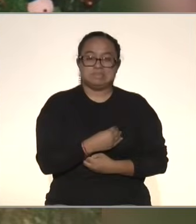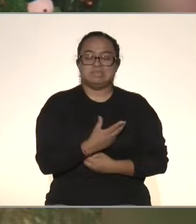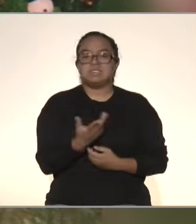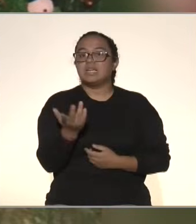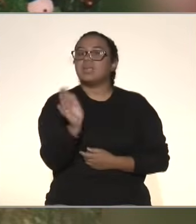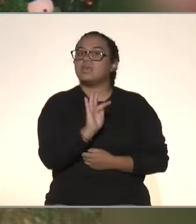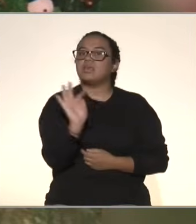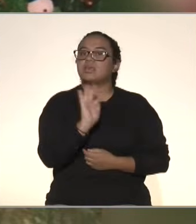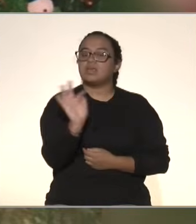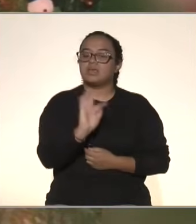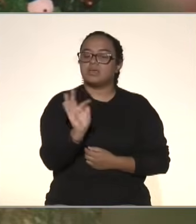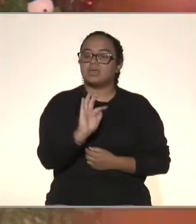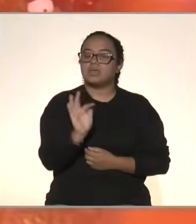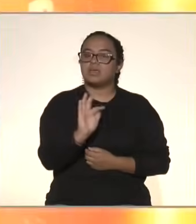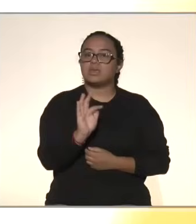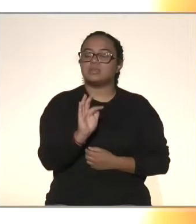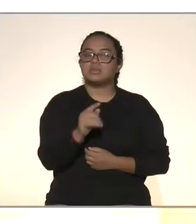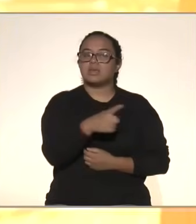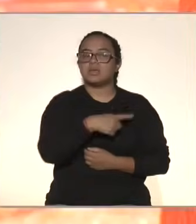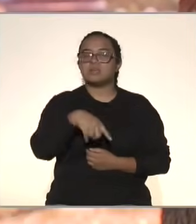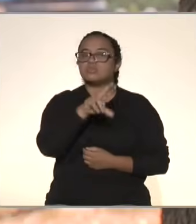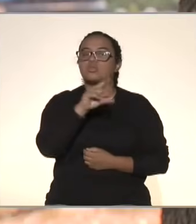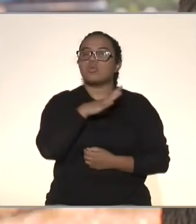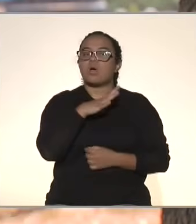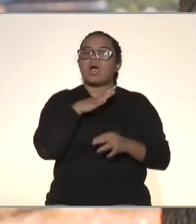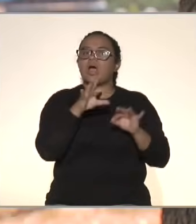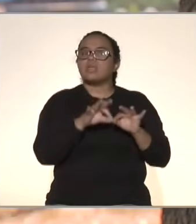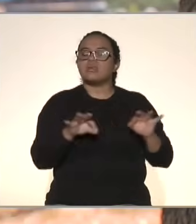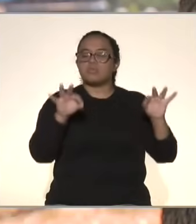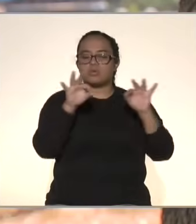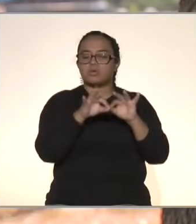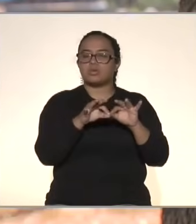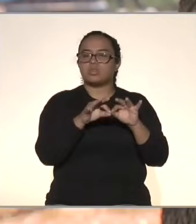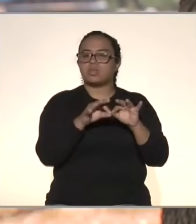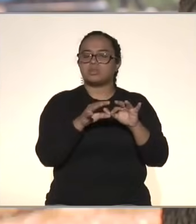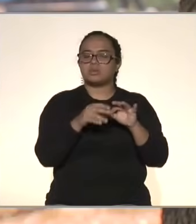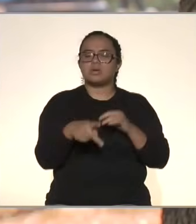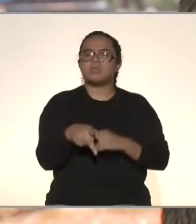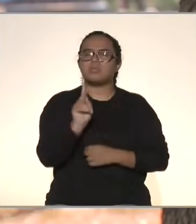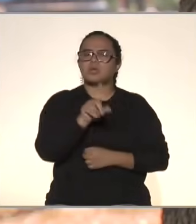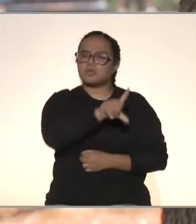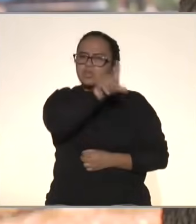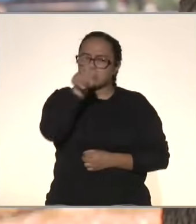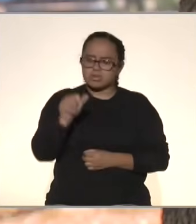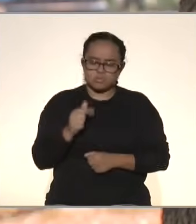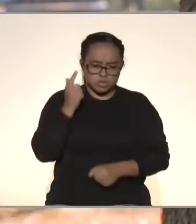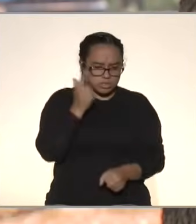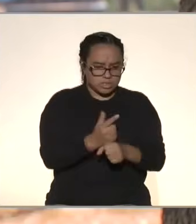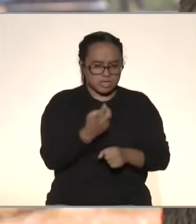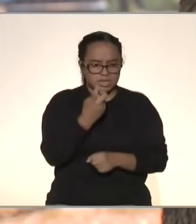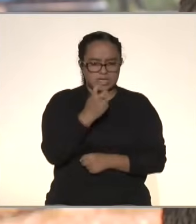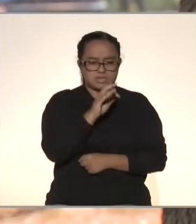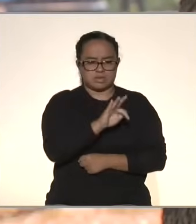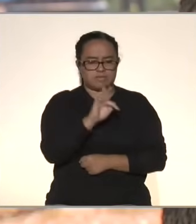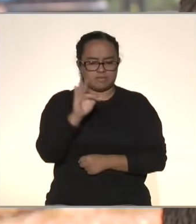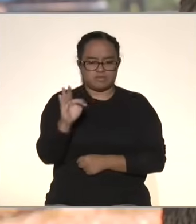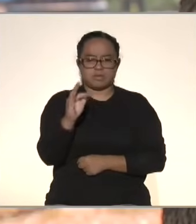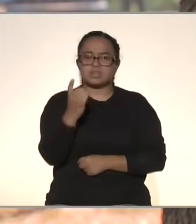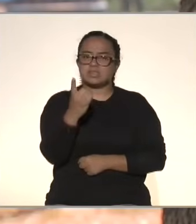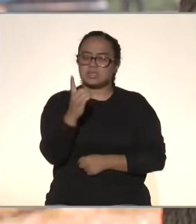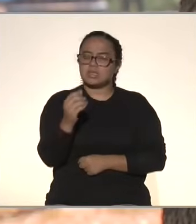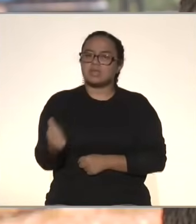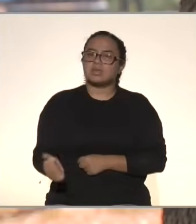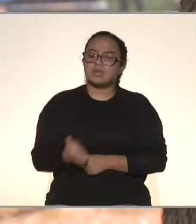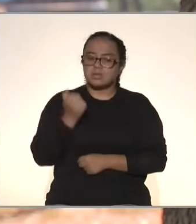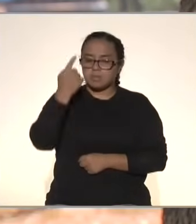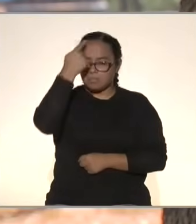fuera a ser significativo. Pero descubrí que las fechas de diciembre eran una